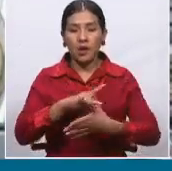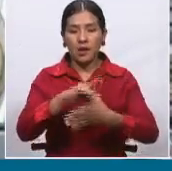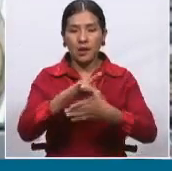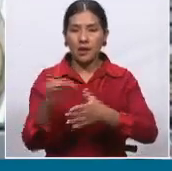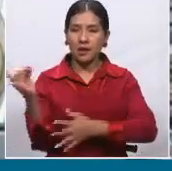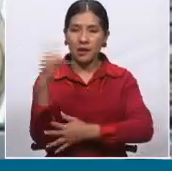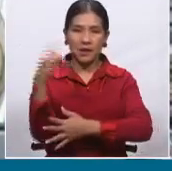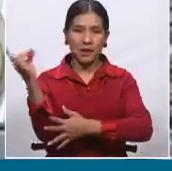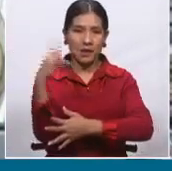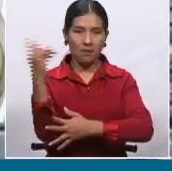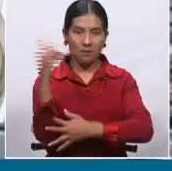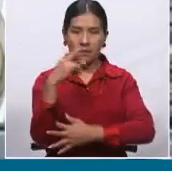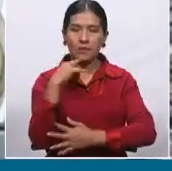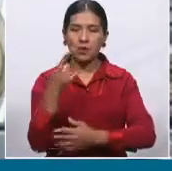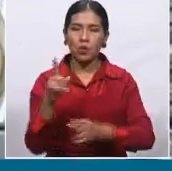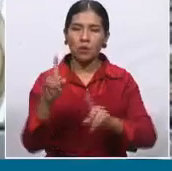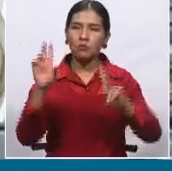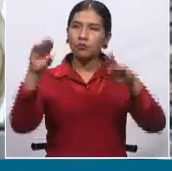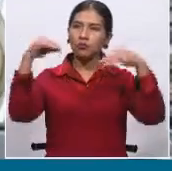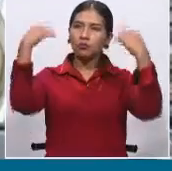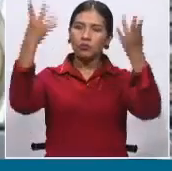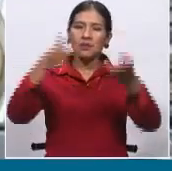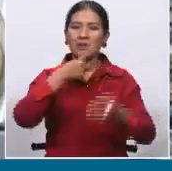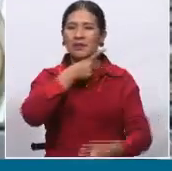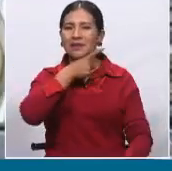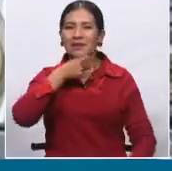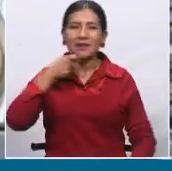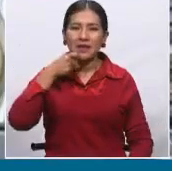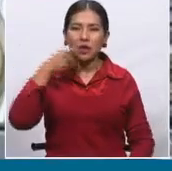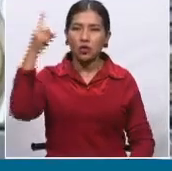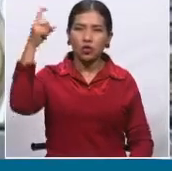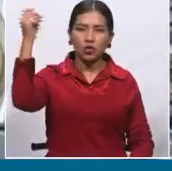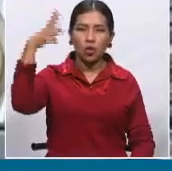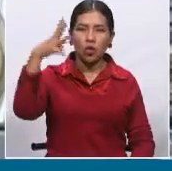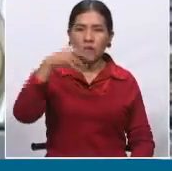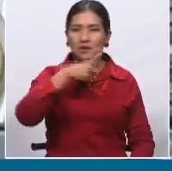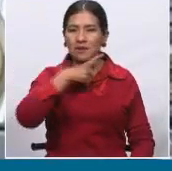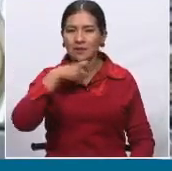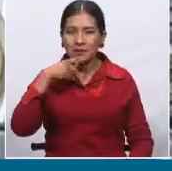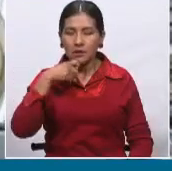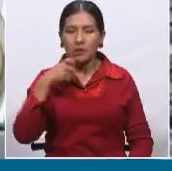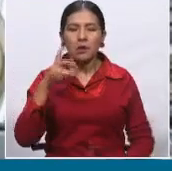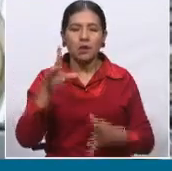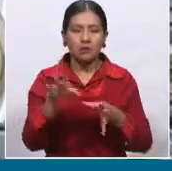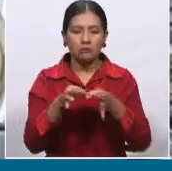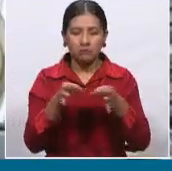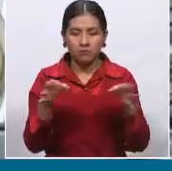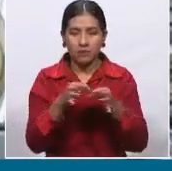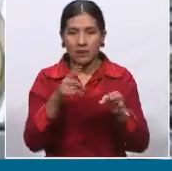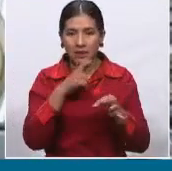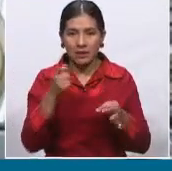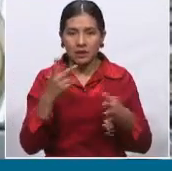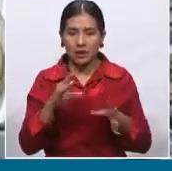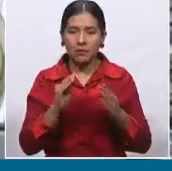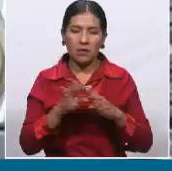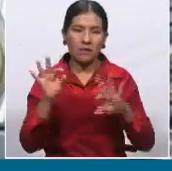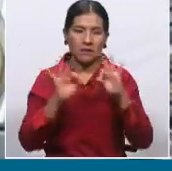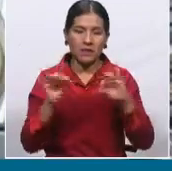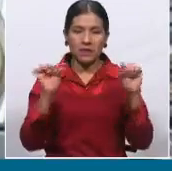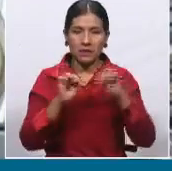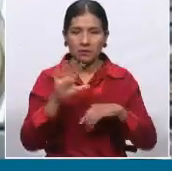se procede en un secado, es decir, el charque de llama, esto por un efecto físico-químico que